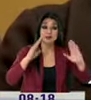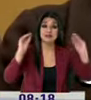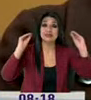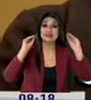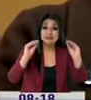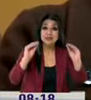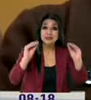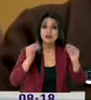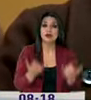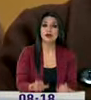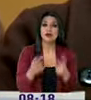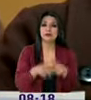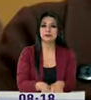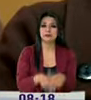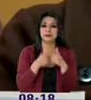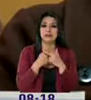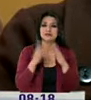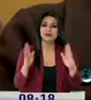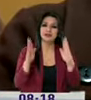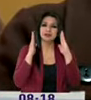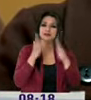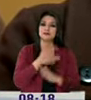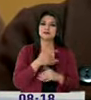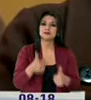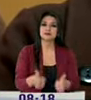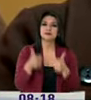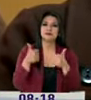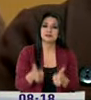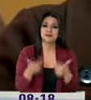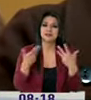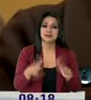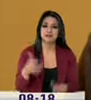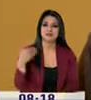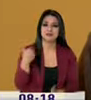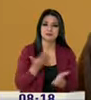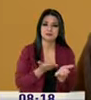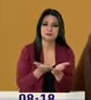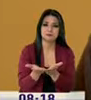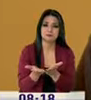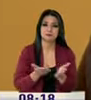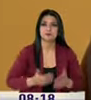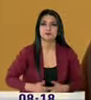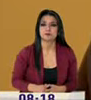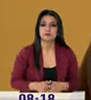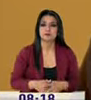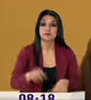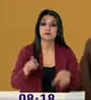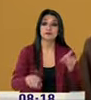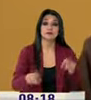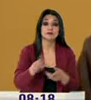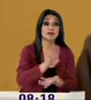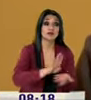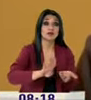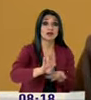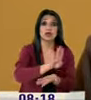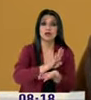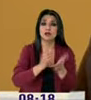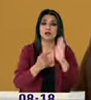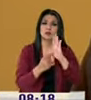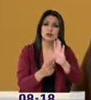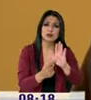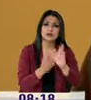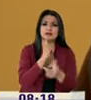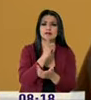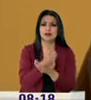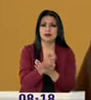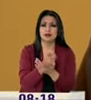atendidos a partir de hoy puedan contar con este servicio. Algunos barrios todavía, señora ministra, también